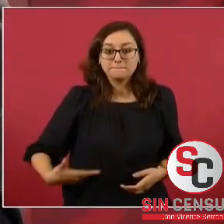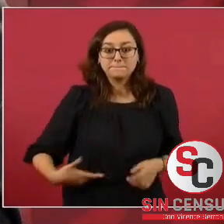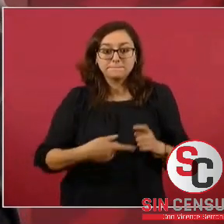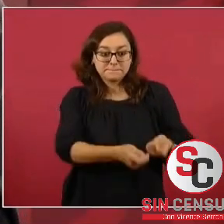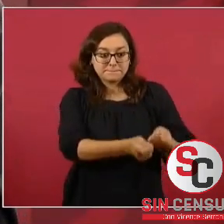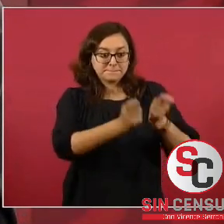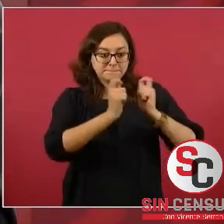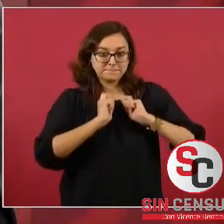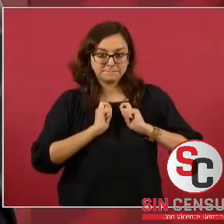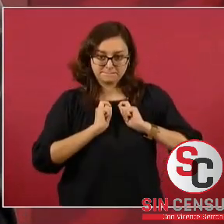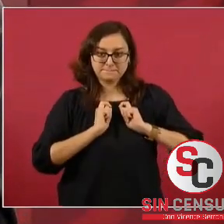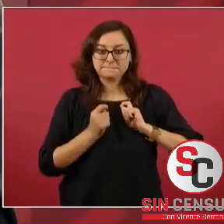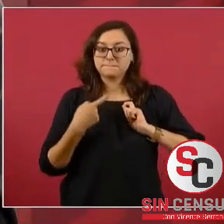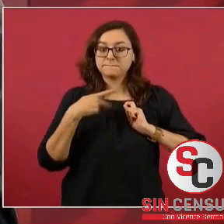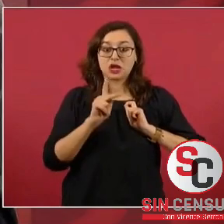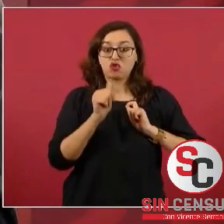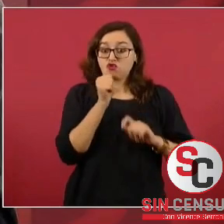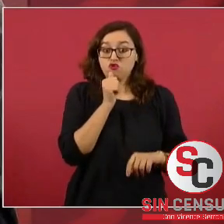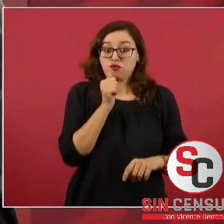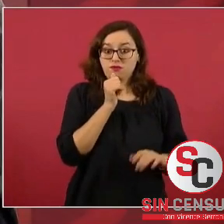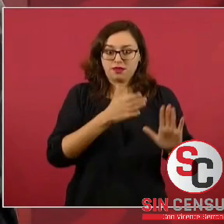terrenos